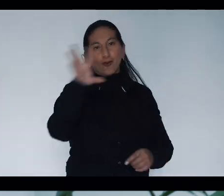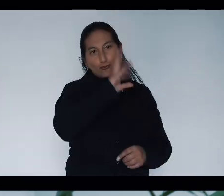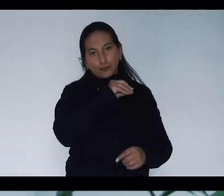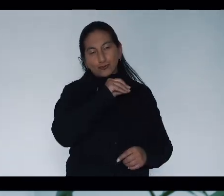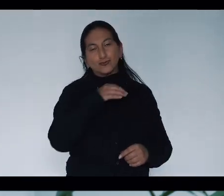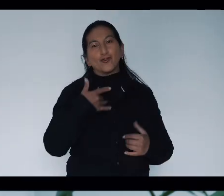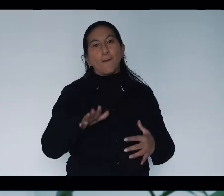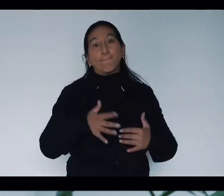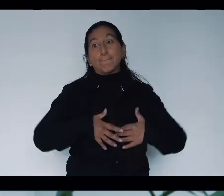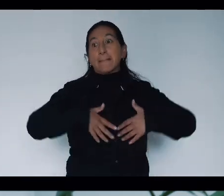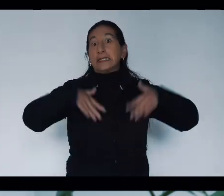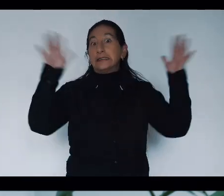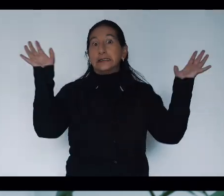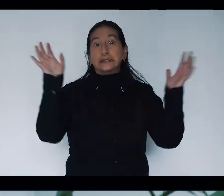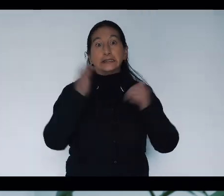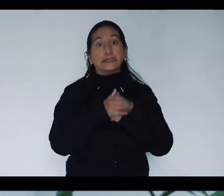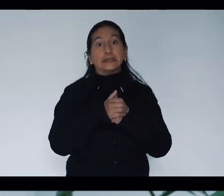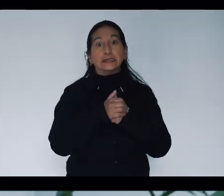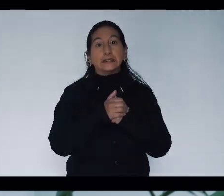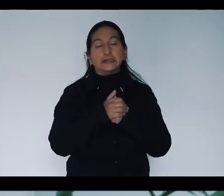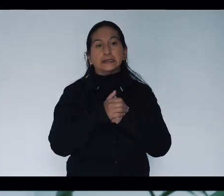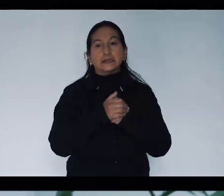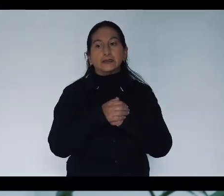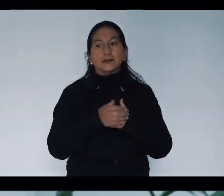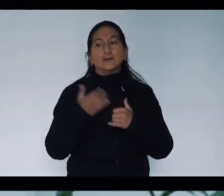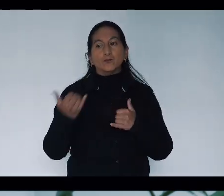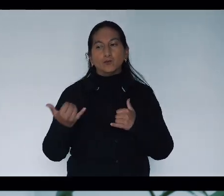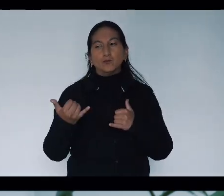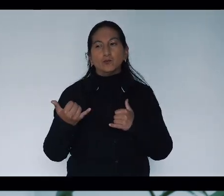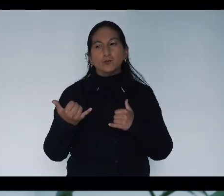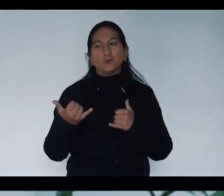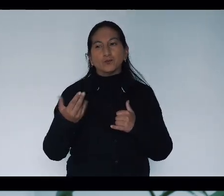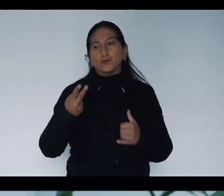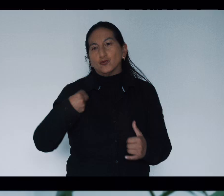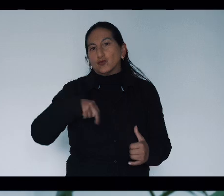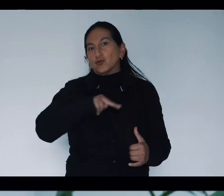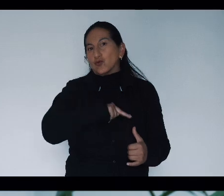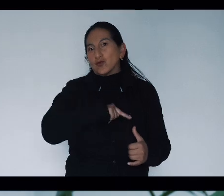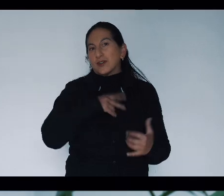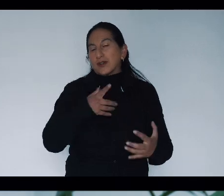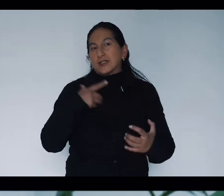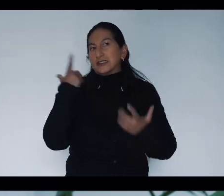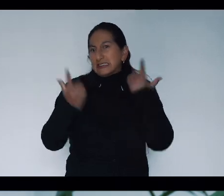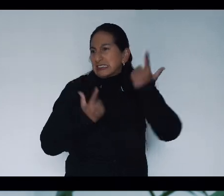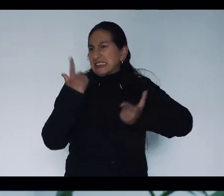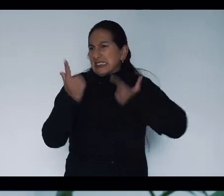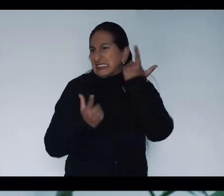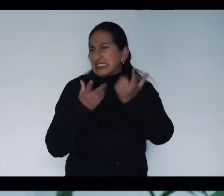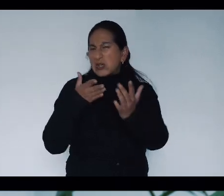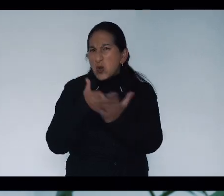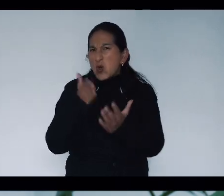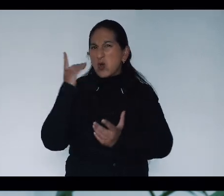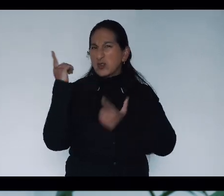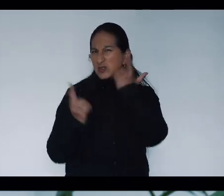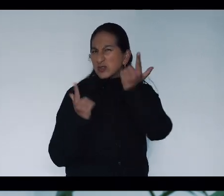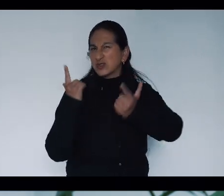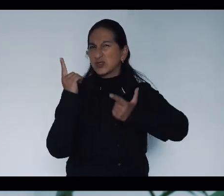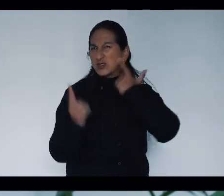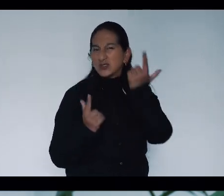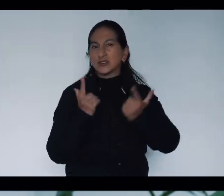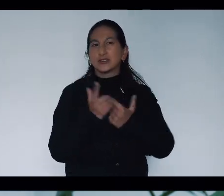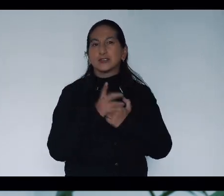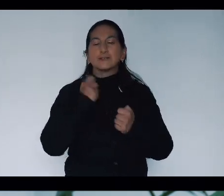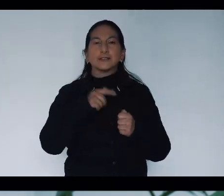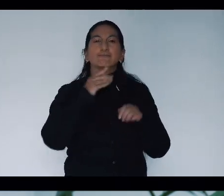somos más los buenos y queda en nosotros pues batallar en contra de eso. Lo que sí yo podría